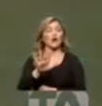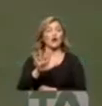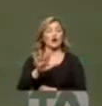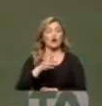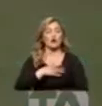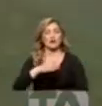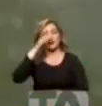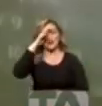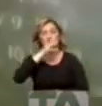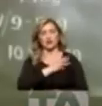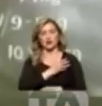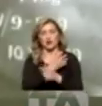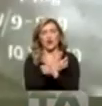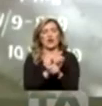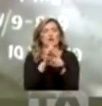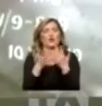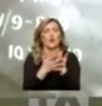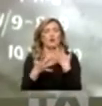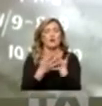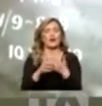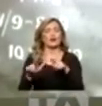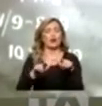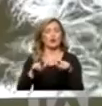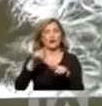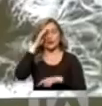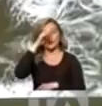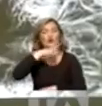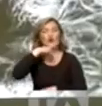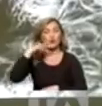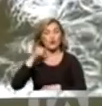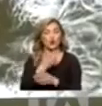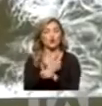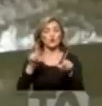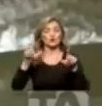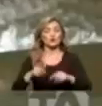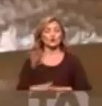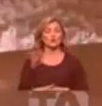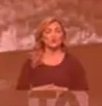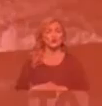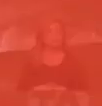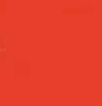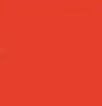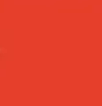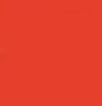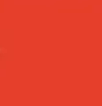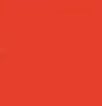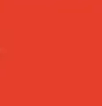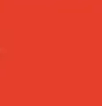mayor campo de exterminio nazi en Auschwitz. Andrea Samaniego, 24 horas.